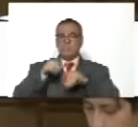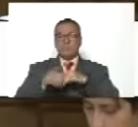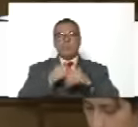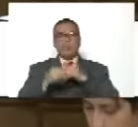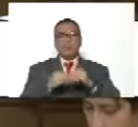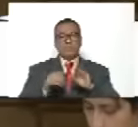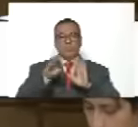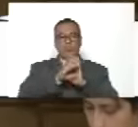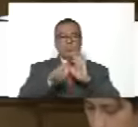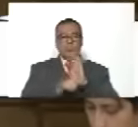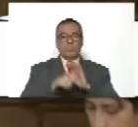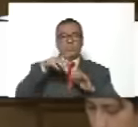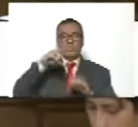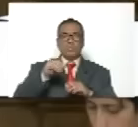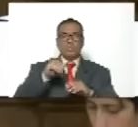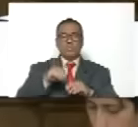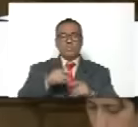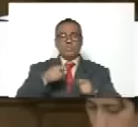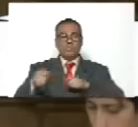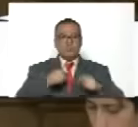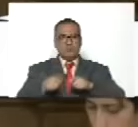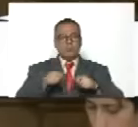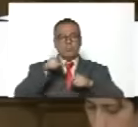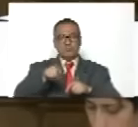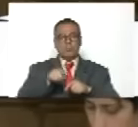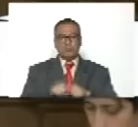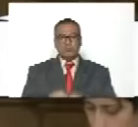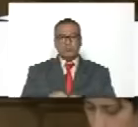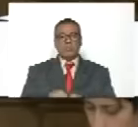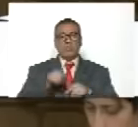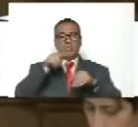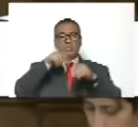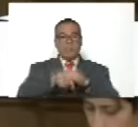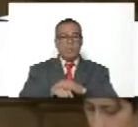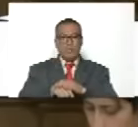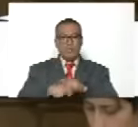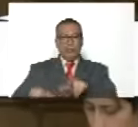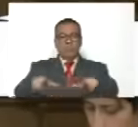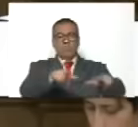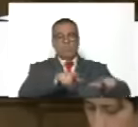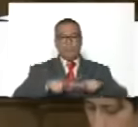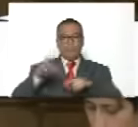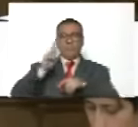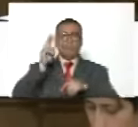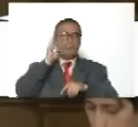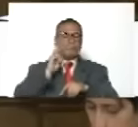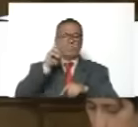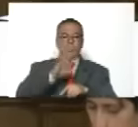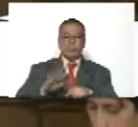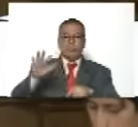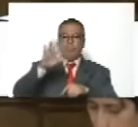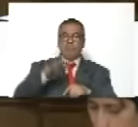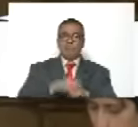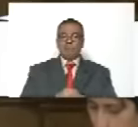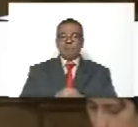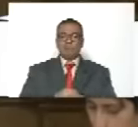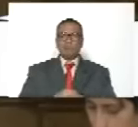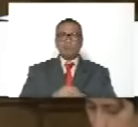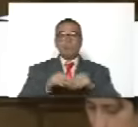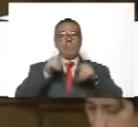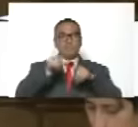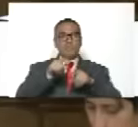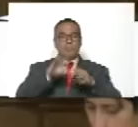sido constituidas o ejerzan sus actividades en o desde el territorio de la República Bolivariana de Venezuela.